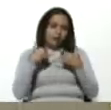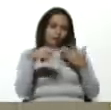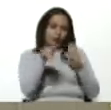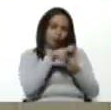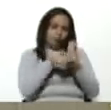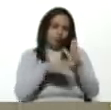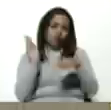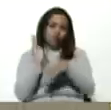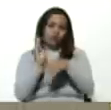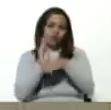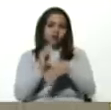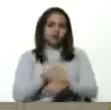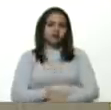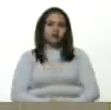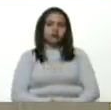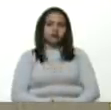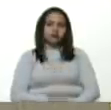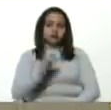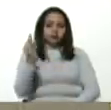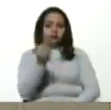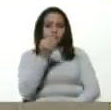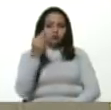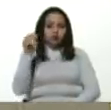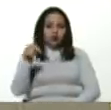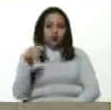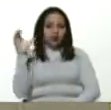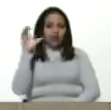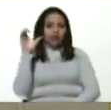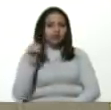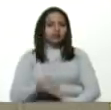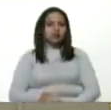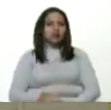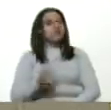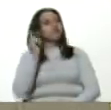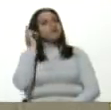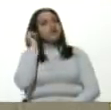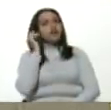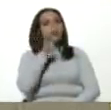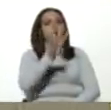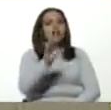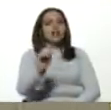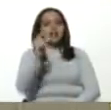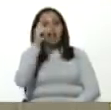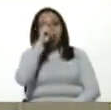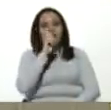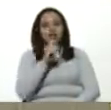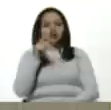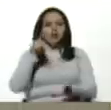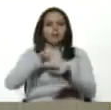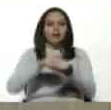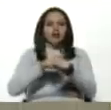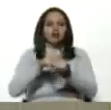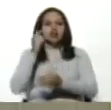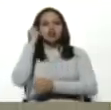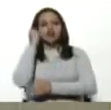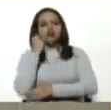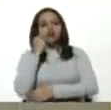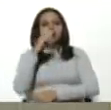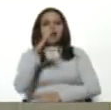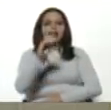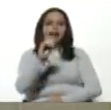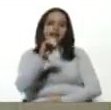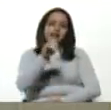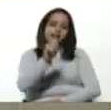personales. Bueno, el tercer caso es una mujer de 40 años de la parroquia Sucre, Katia, es enfermera en